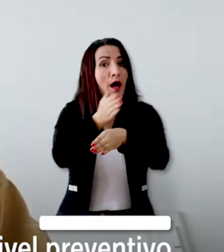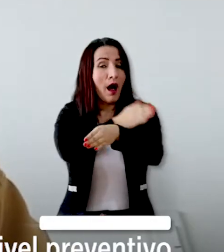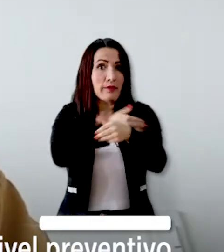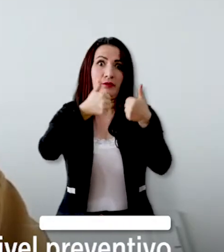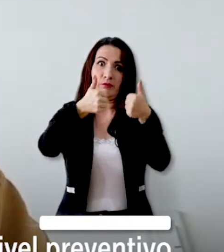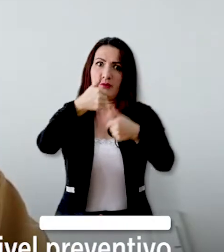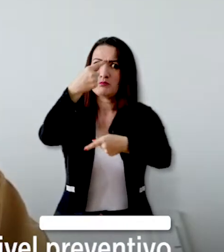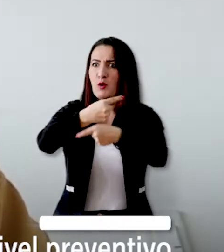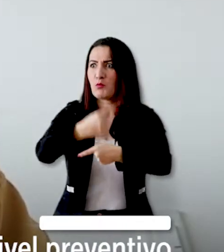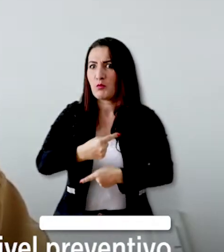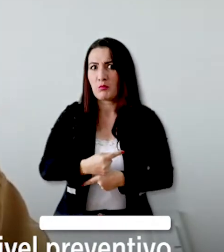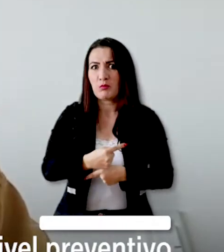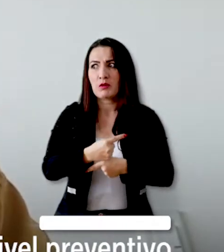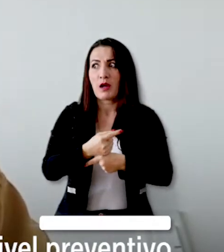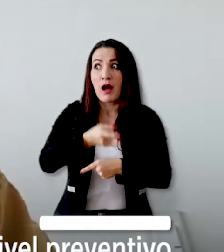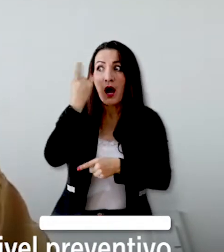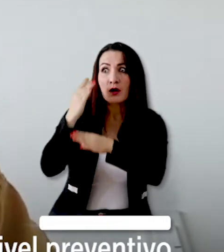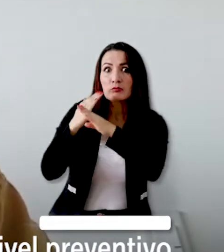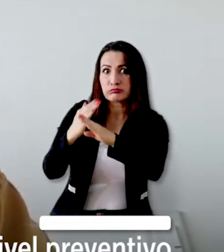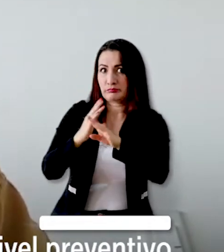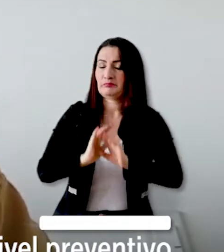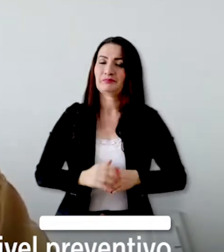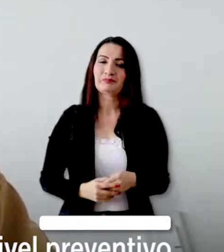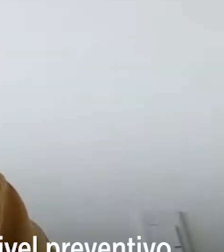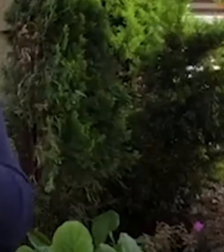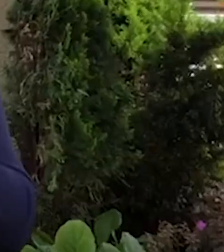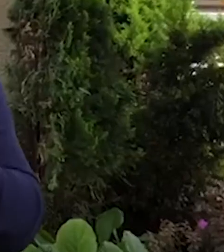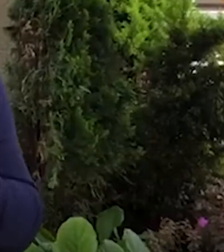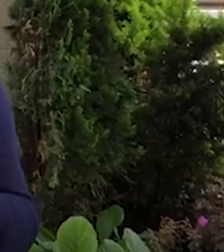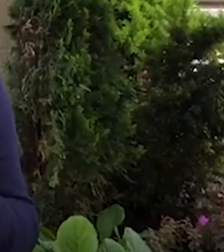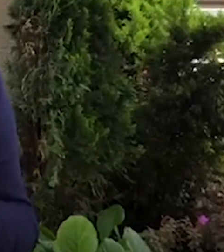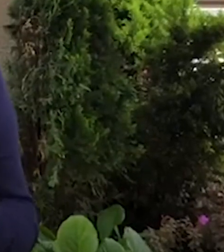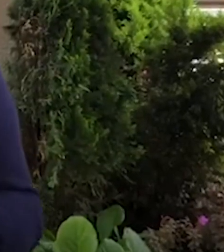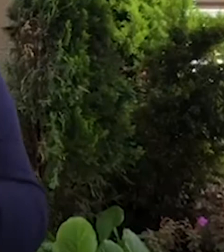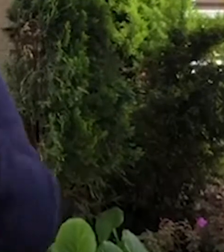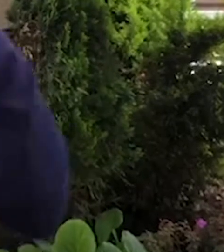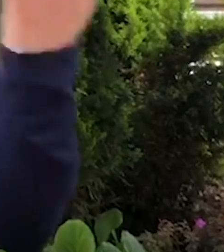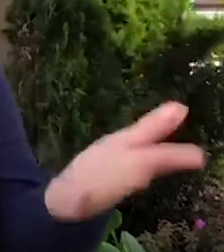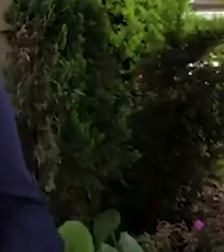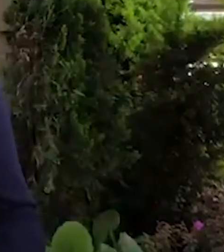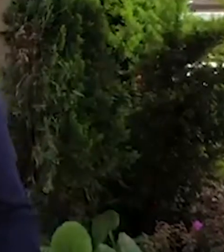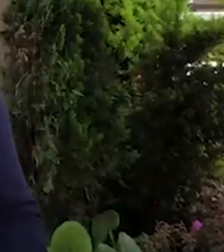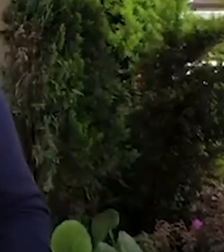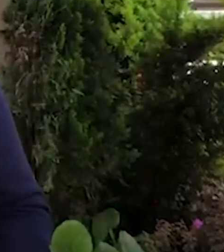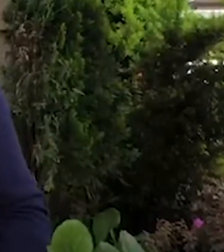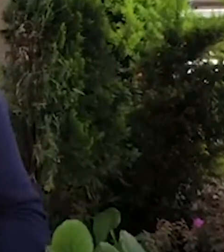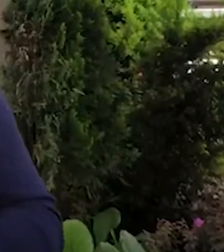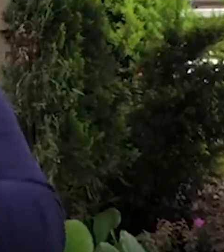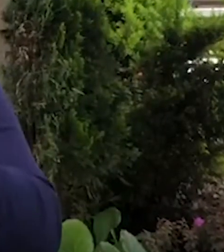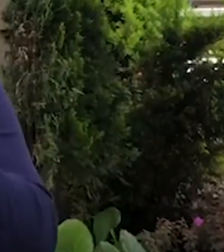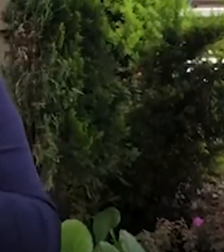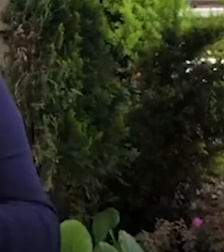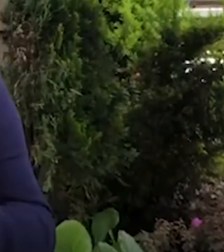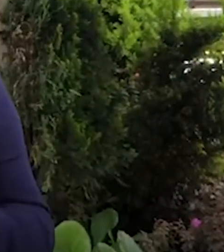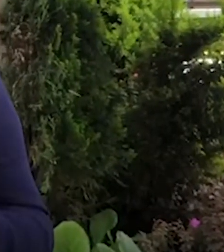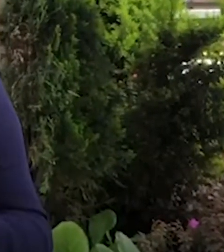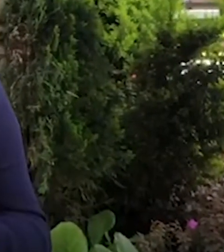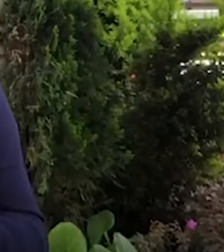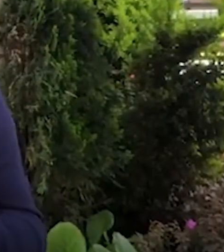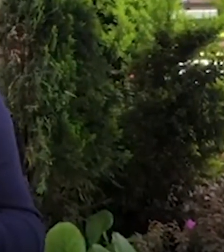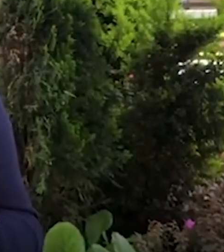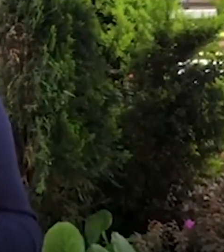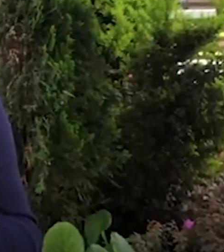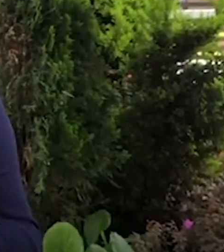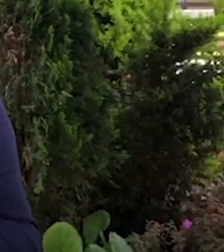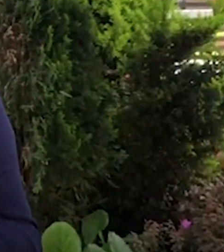prestaba bastante atención y surtía efecto a nivel preventivo. Hola, buenos días, ¿cómo están? Mi nombre es Karola Maya.